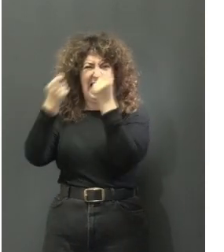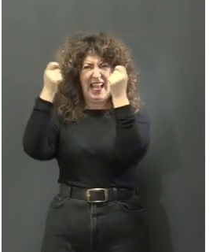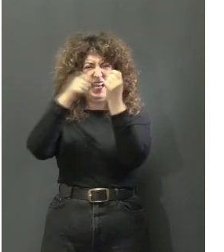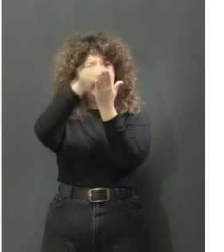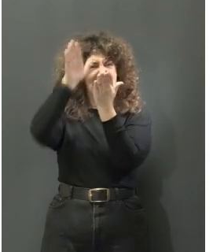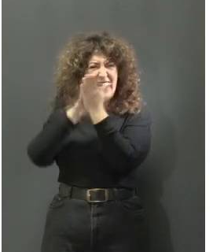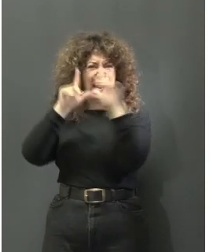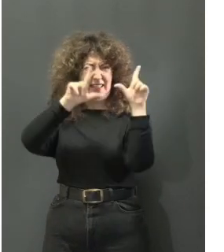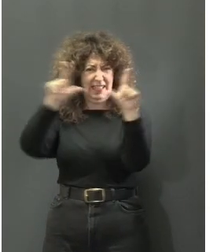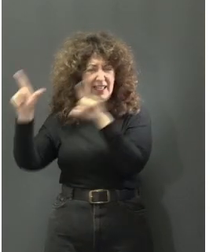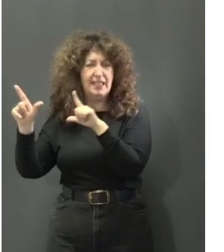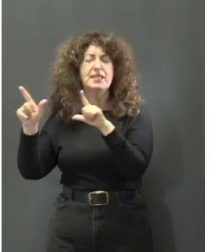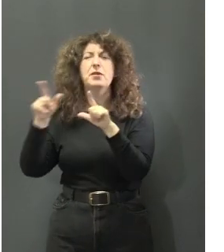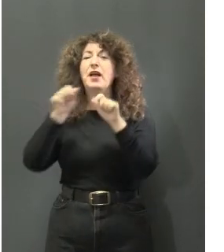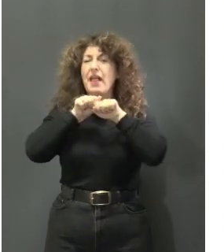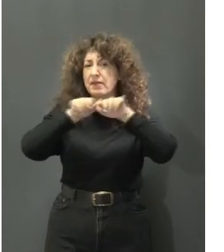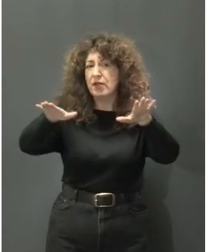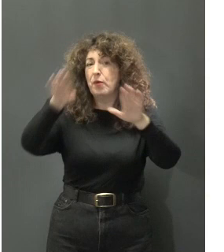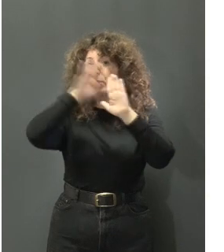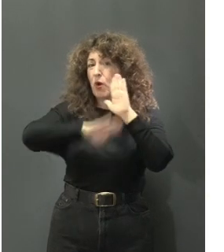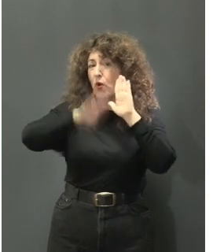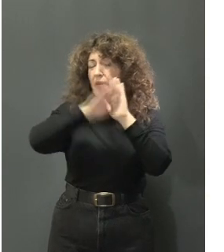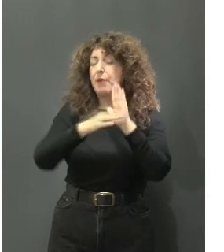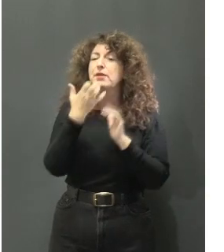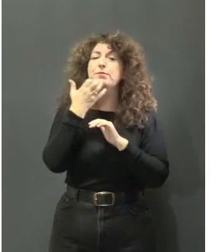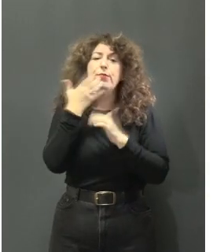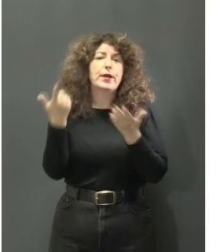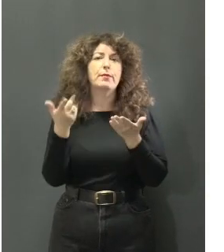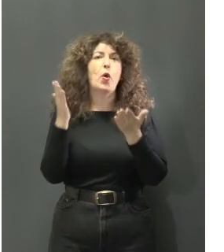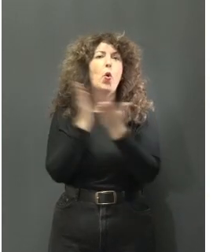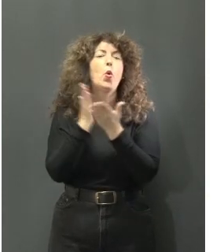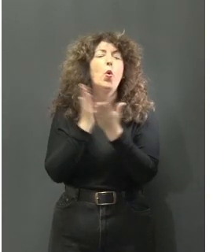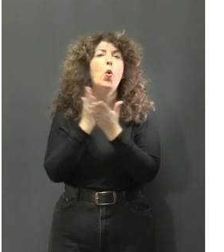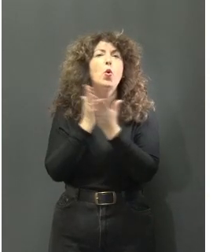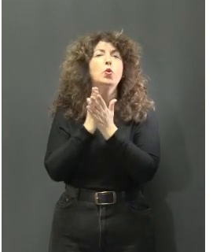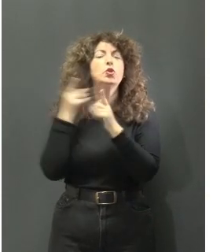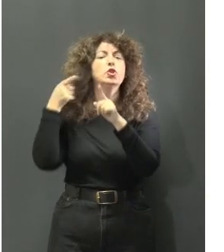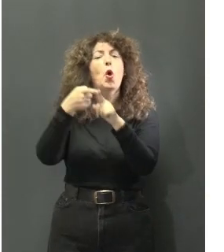de programas en el CREER también, como es el programa de un curso que está